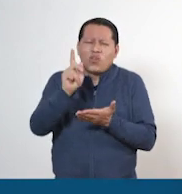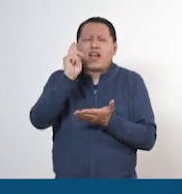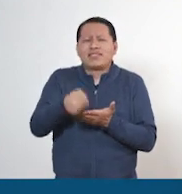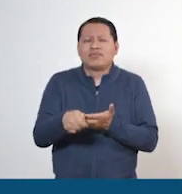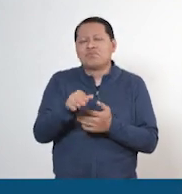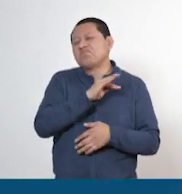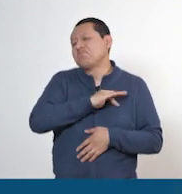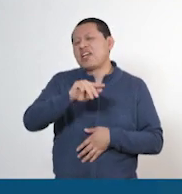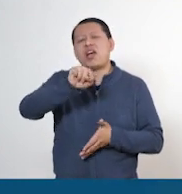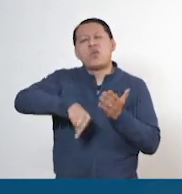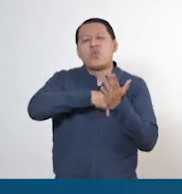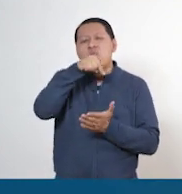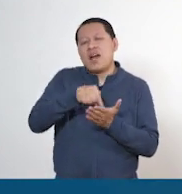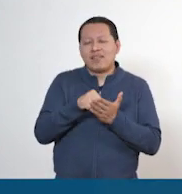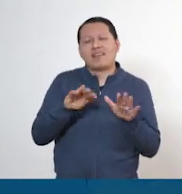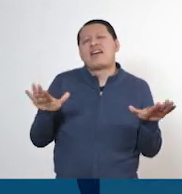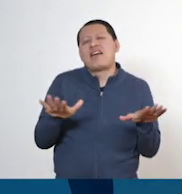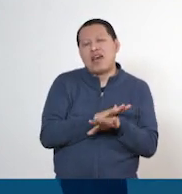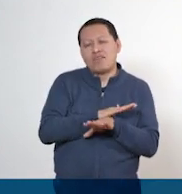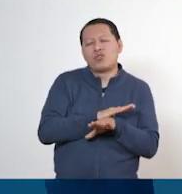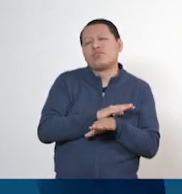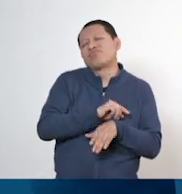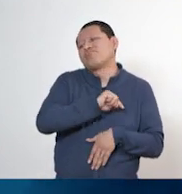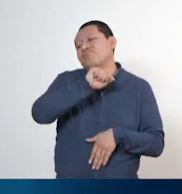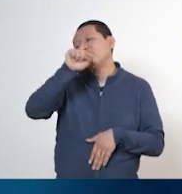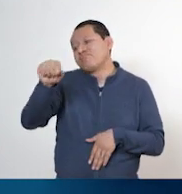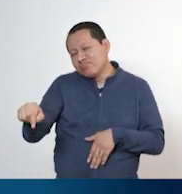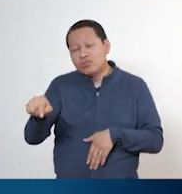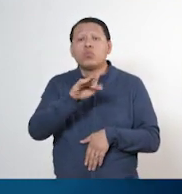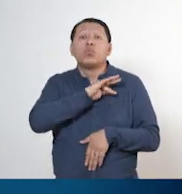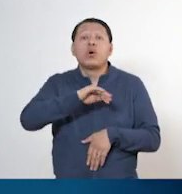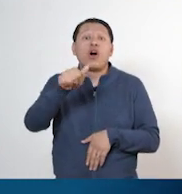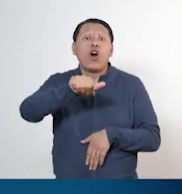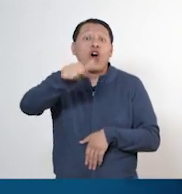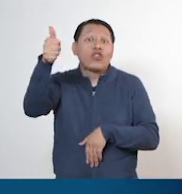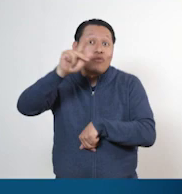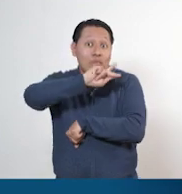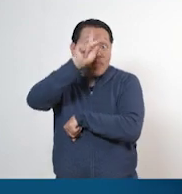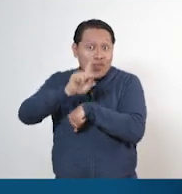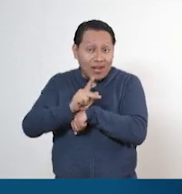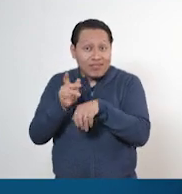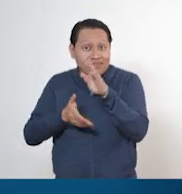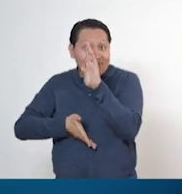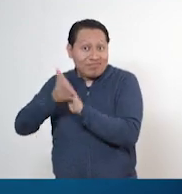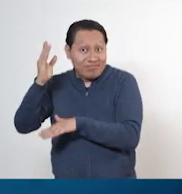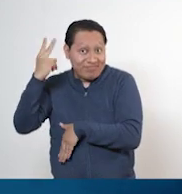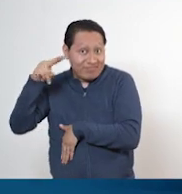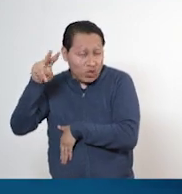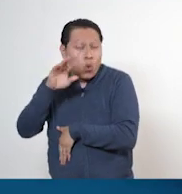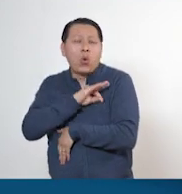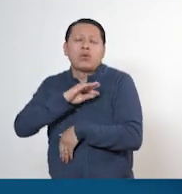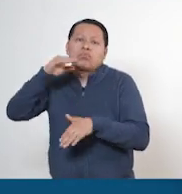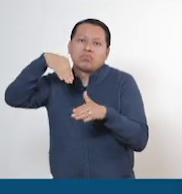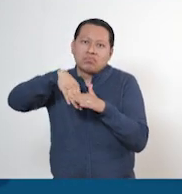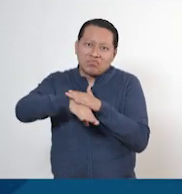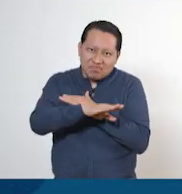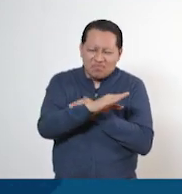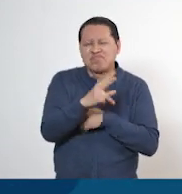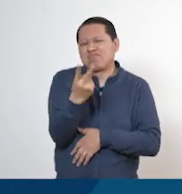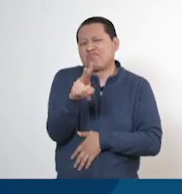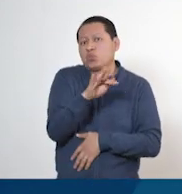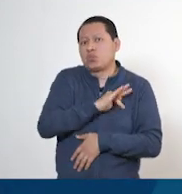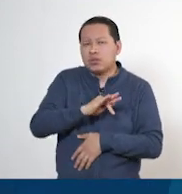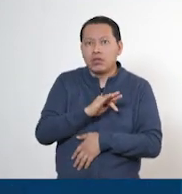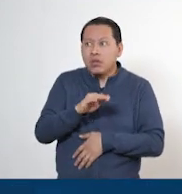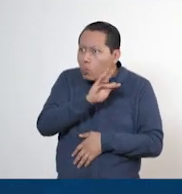de lugar, de residencia, de salir y de entrar del país. Todo eso. ¿De salir y de entrar del